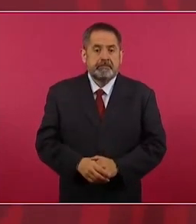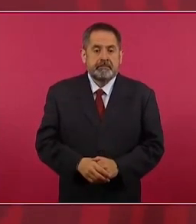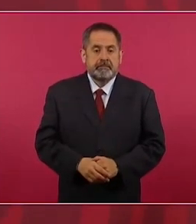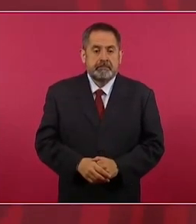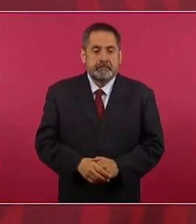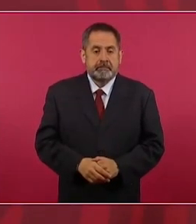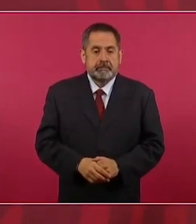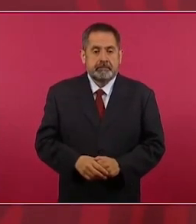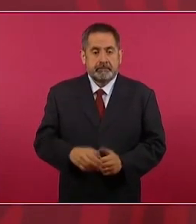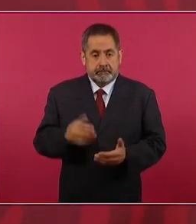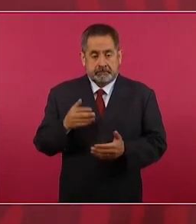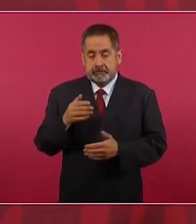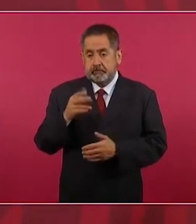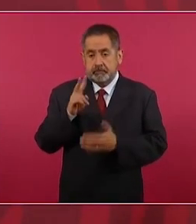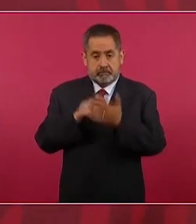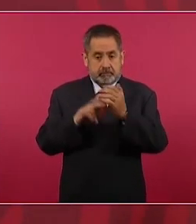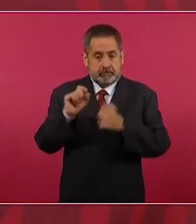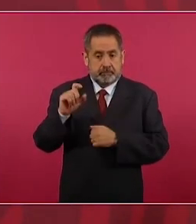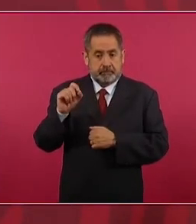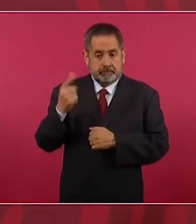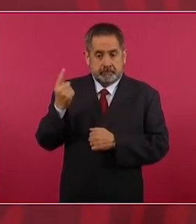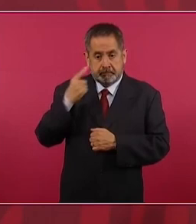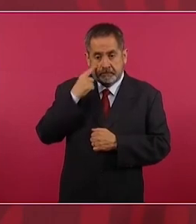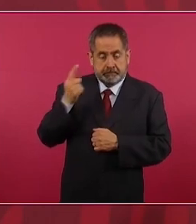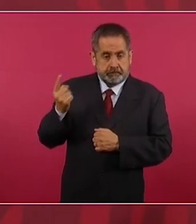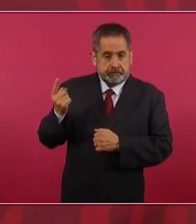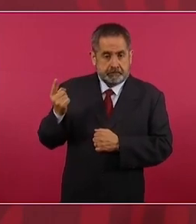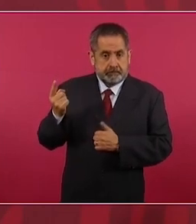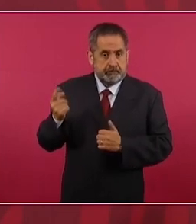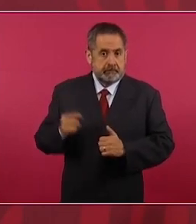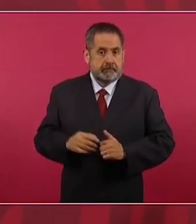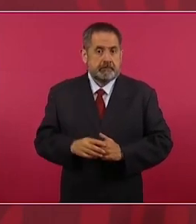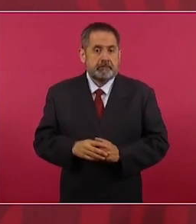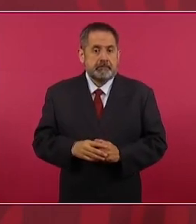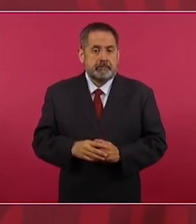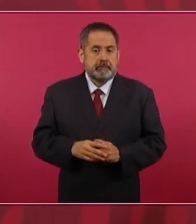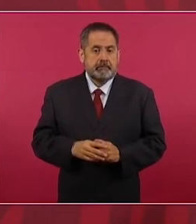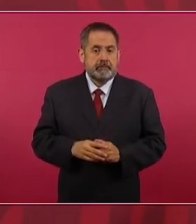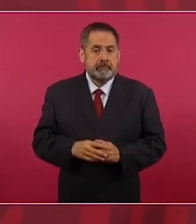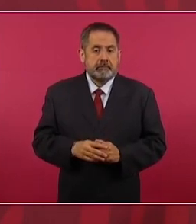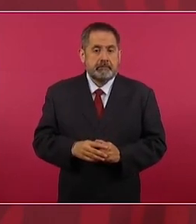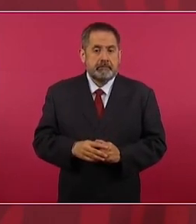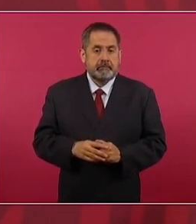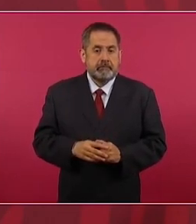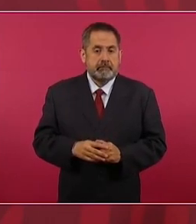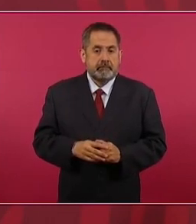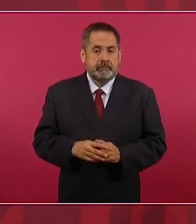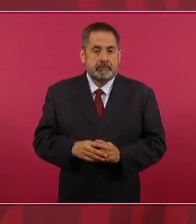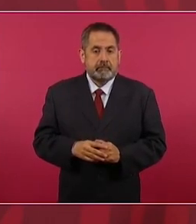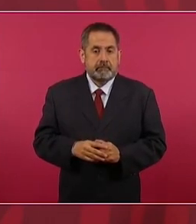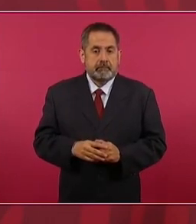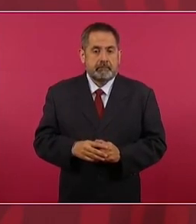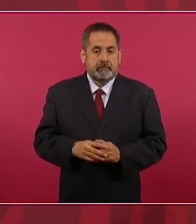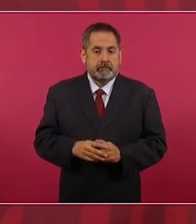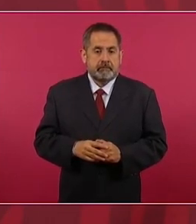Este es el 21, ¿no?